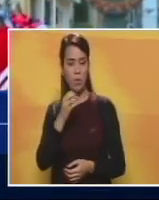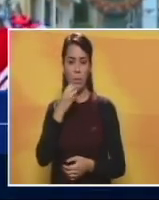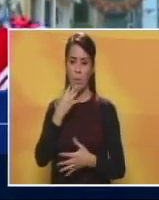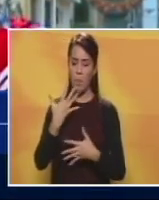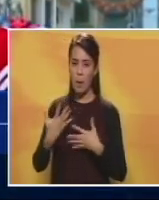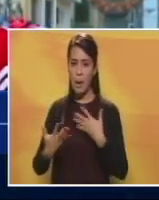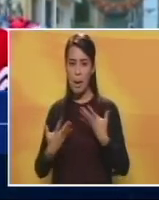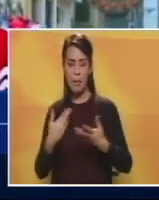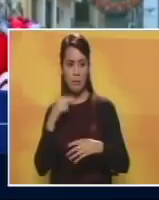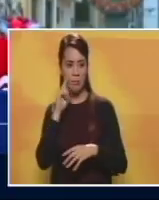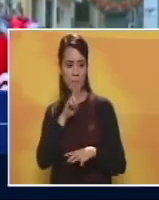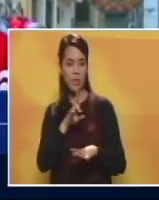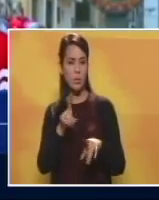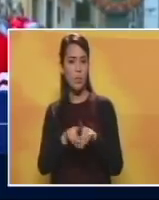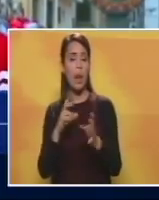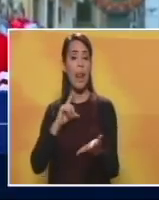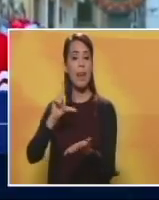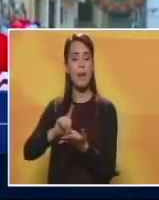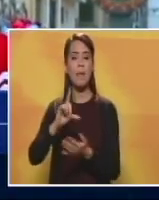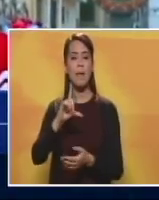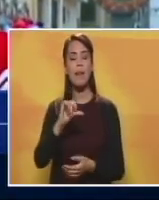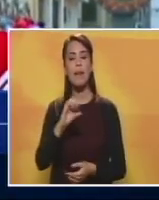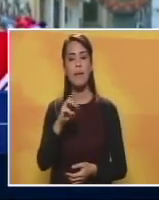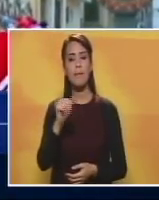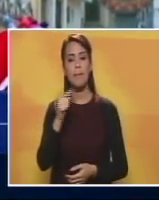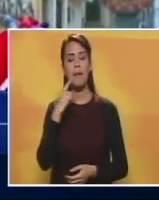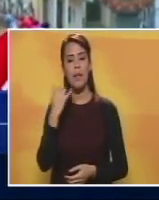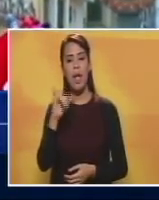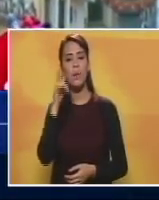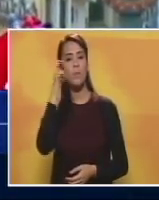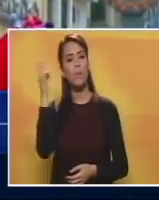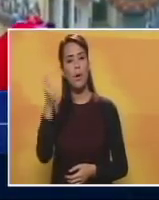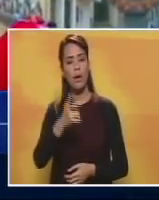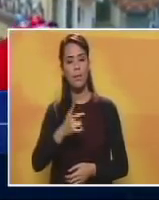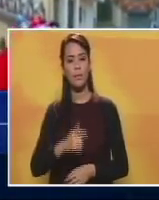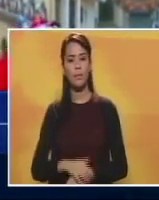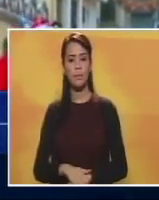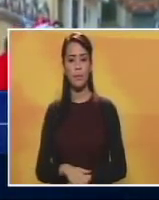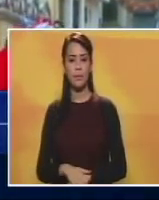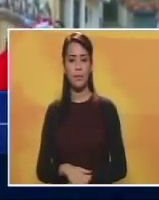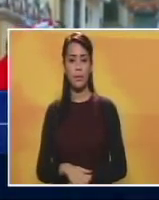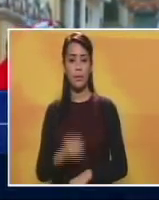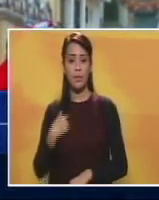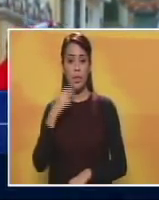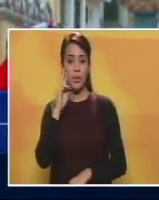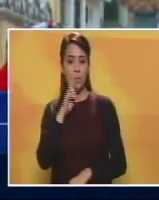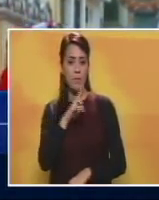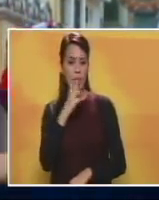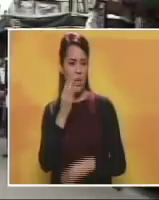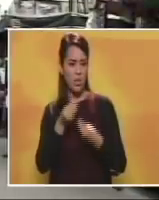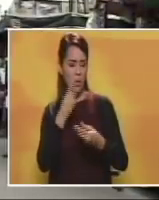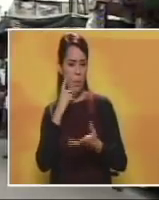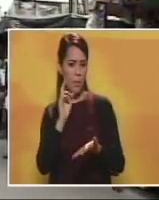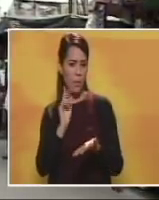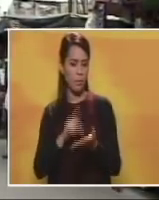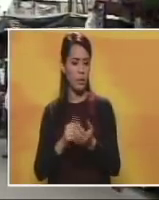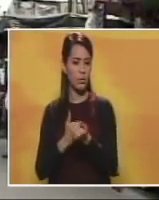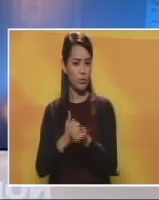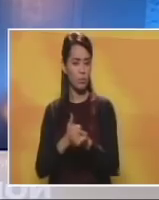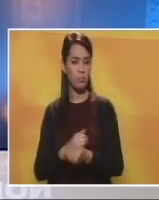son captadas para Lima. Pero acá existe pues los famosos coyotes y que son los que ven esta forma de llevarlas.